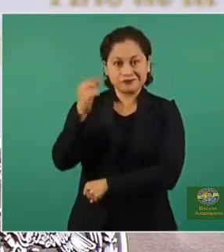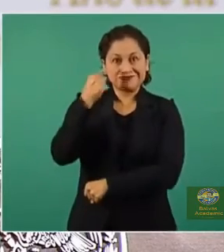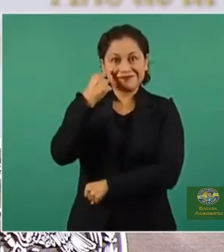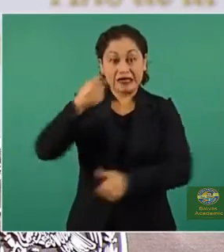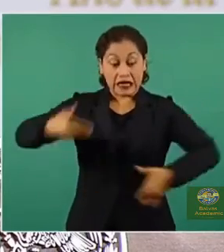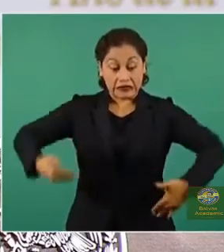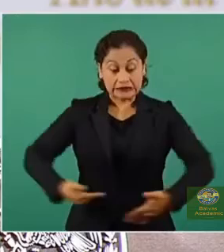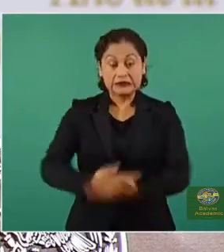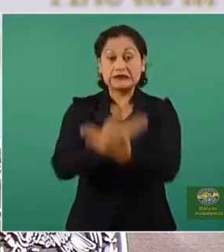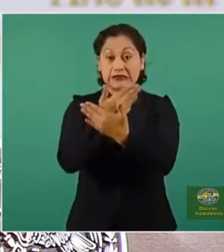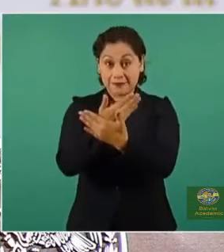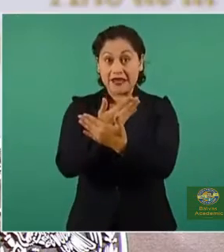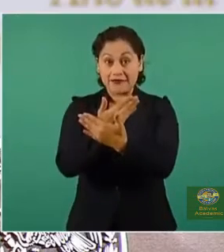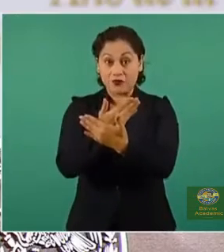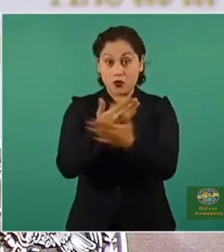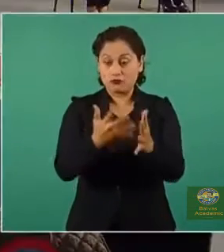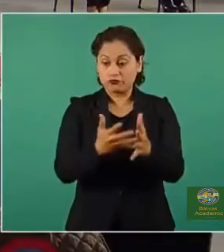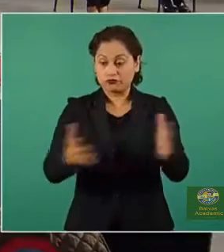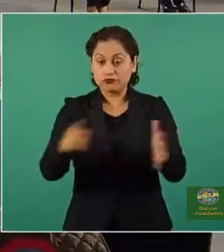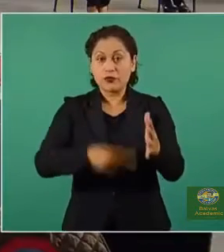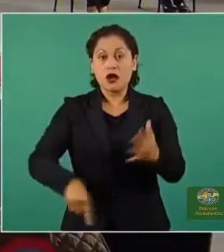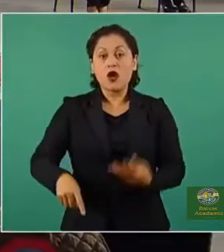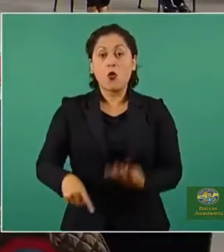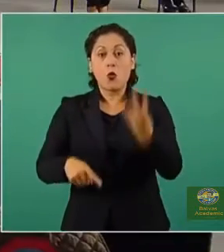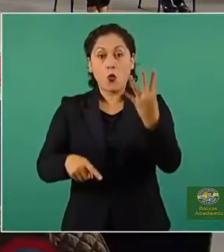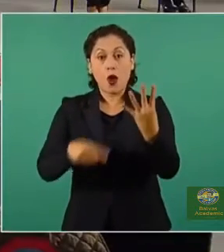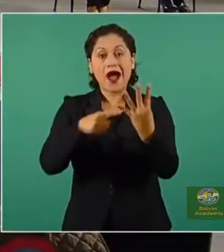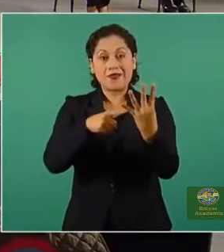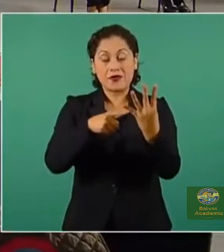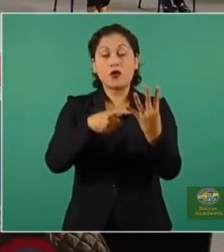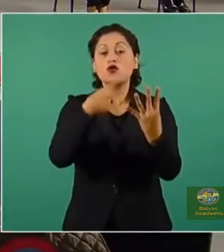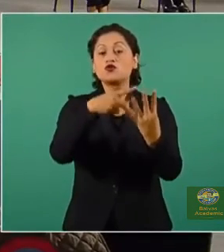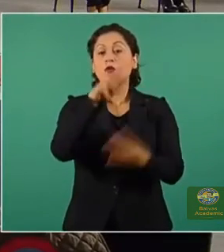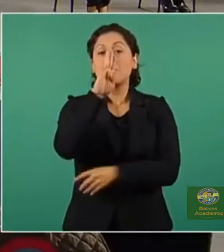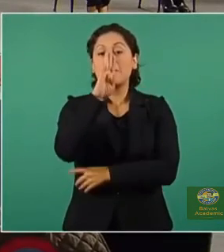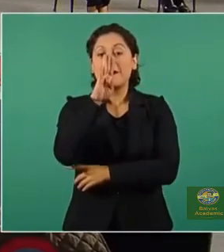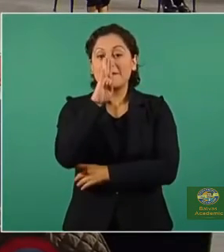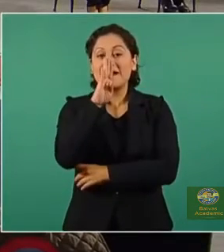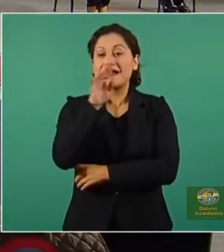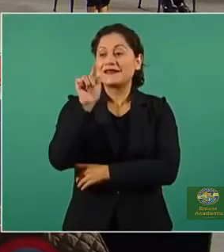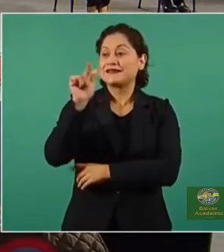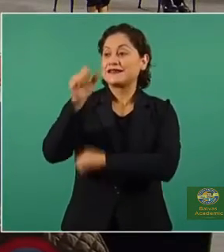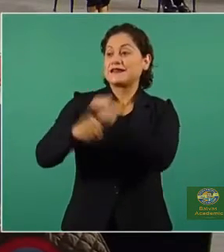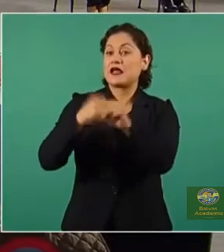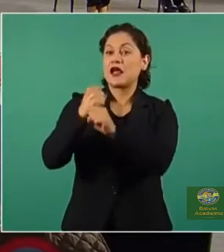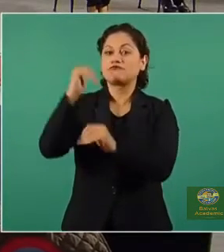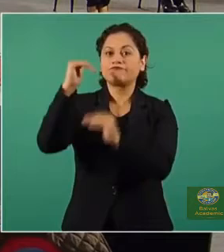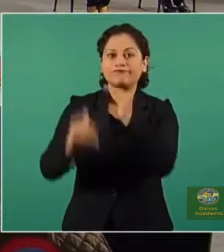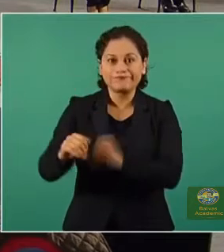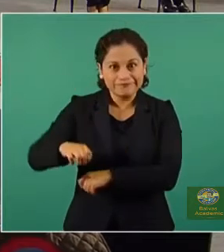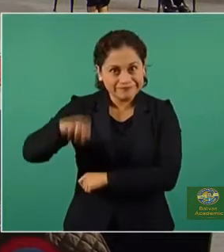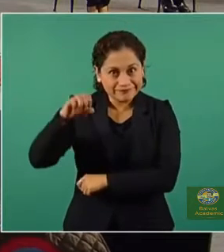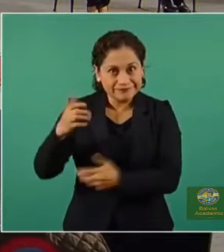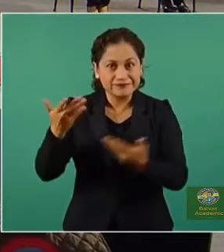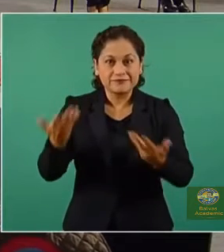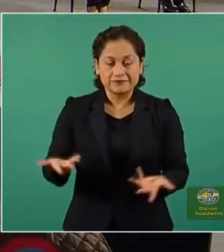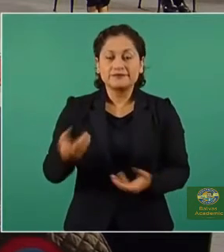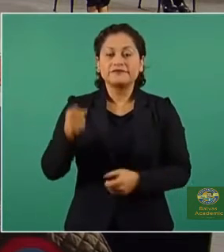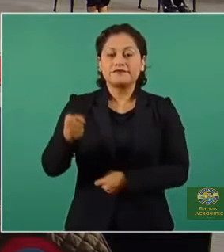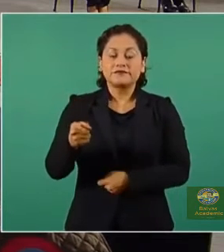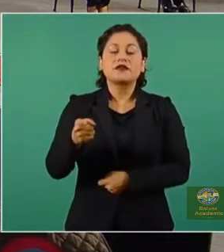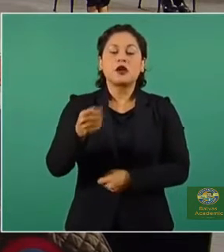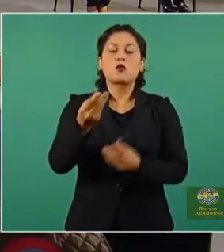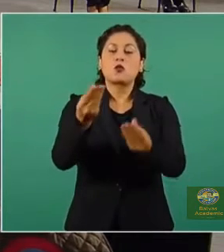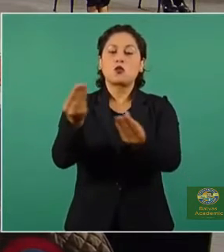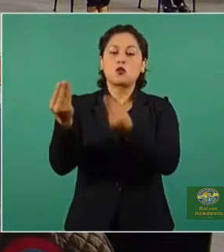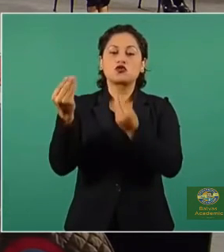en la actualidad son de niñas madres menores de 17 años. Y lamentablemente las defunciones por